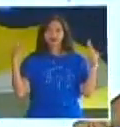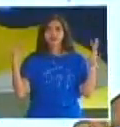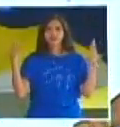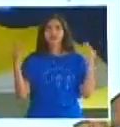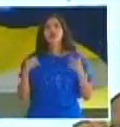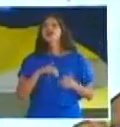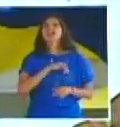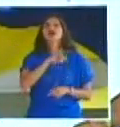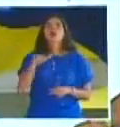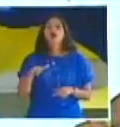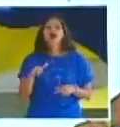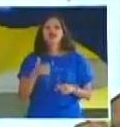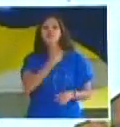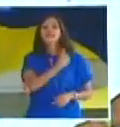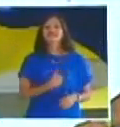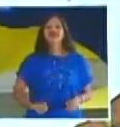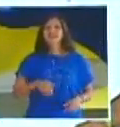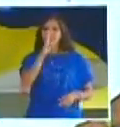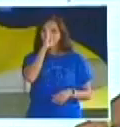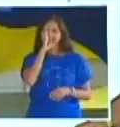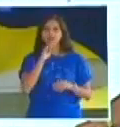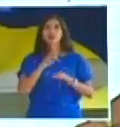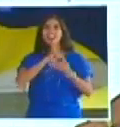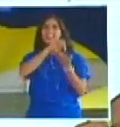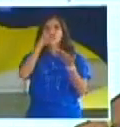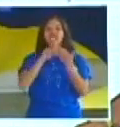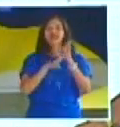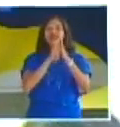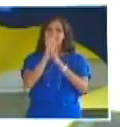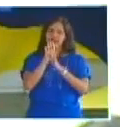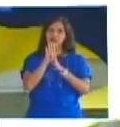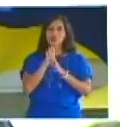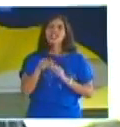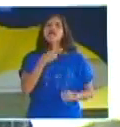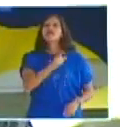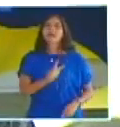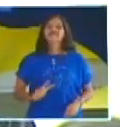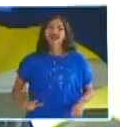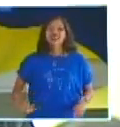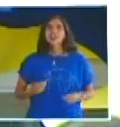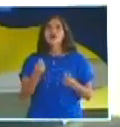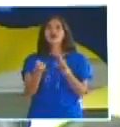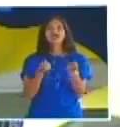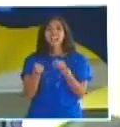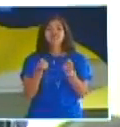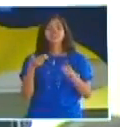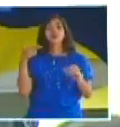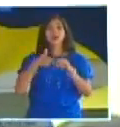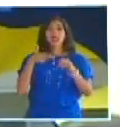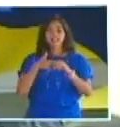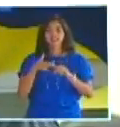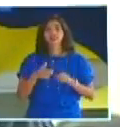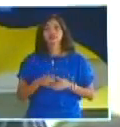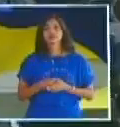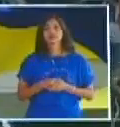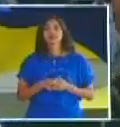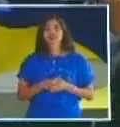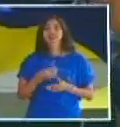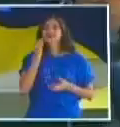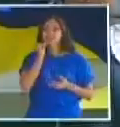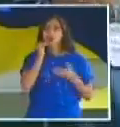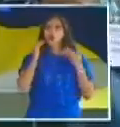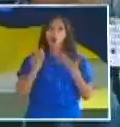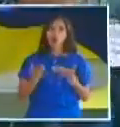Igualmente al presidente del Banco Nacional de Desarrollo y vicepresidente de Finanzas de PDVSA, este